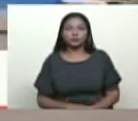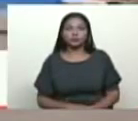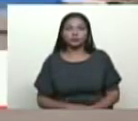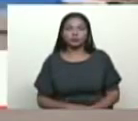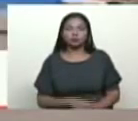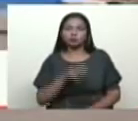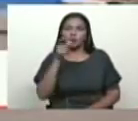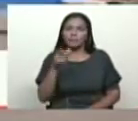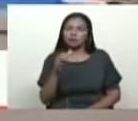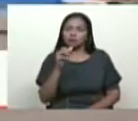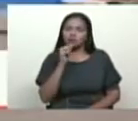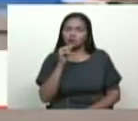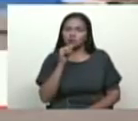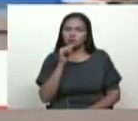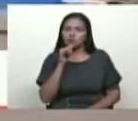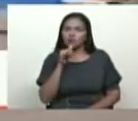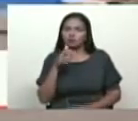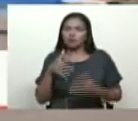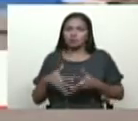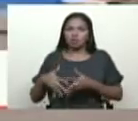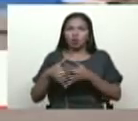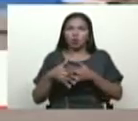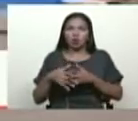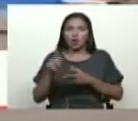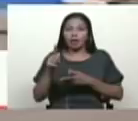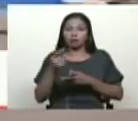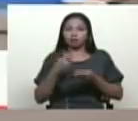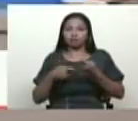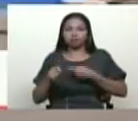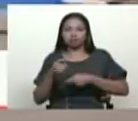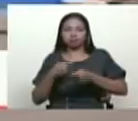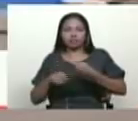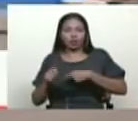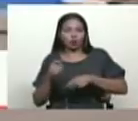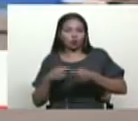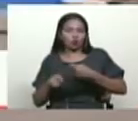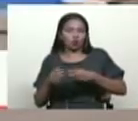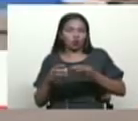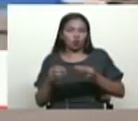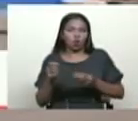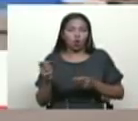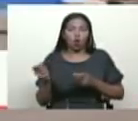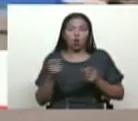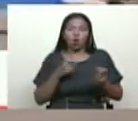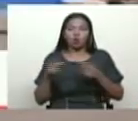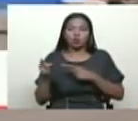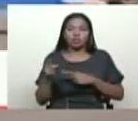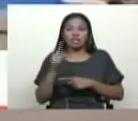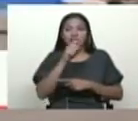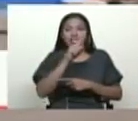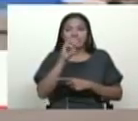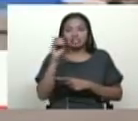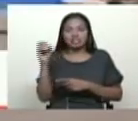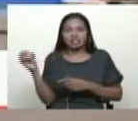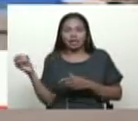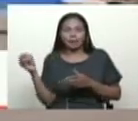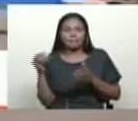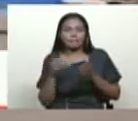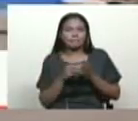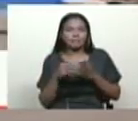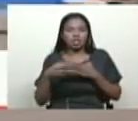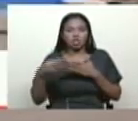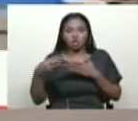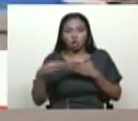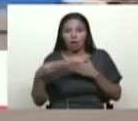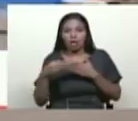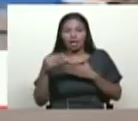Alguien nos informaba desde Estados Unidos que es un negocio. Cada Twitter cuesta $100,000. Y es un